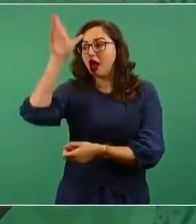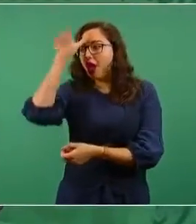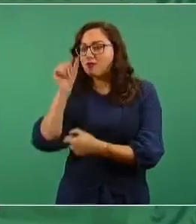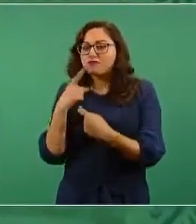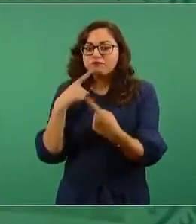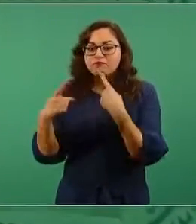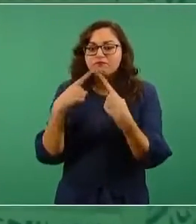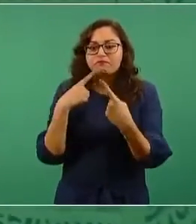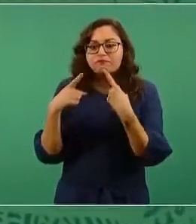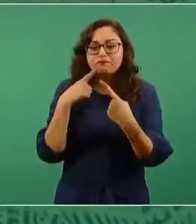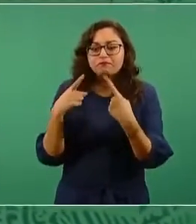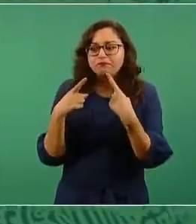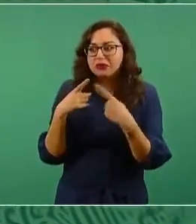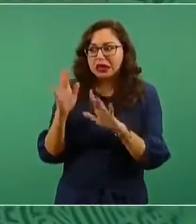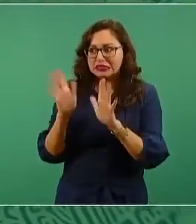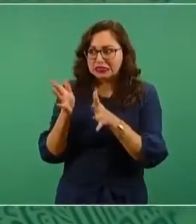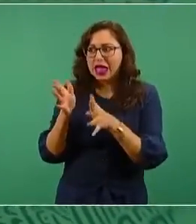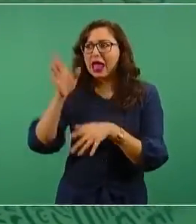y tienen que pagar